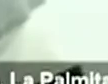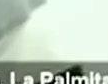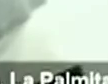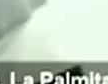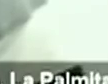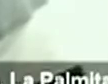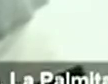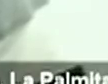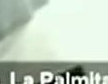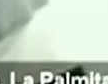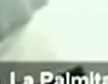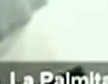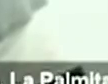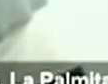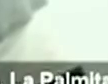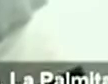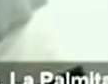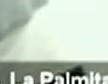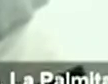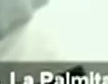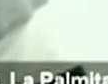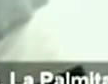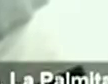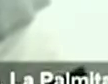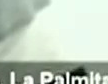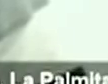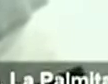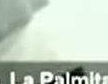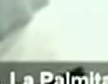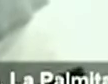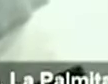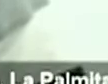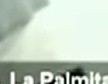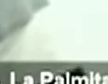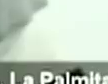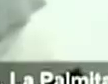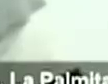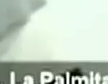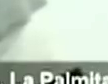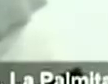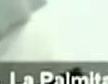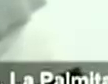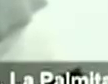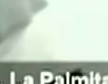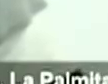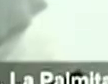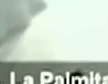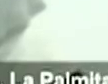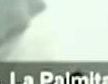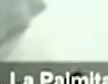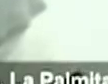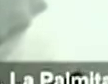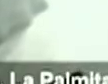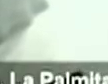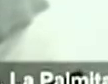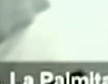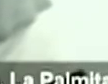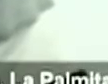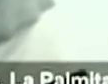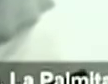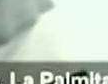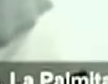atendida, pasan Coloncito, la atendida, la palmita, Coloncito, la fría,